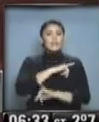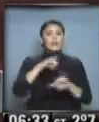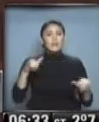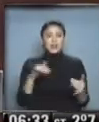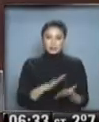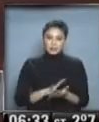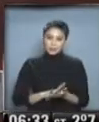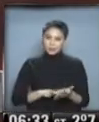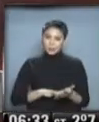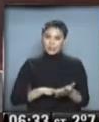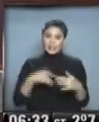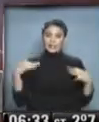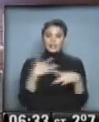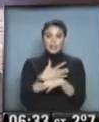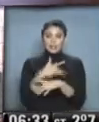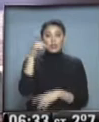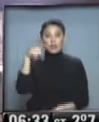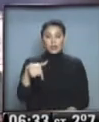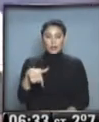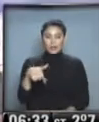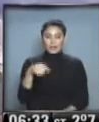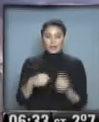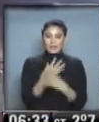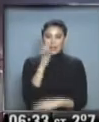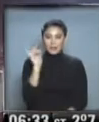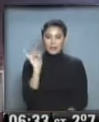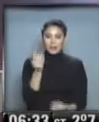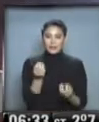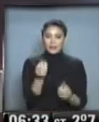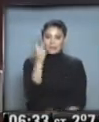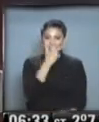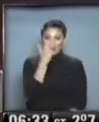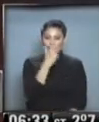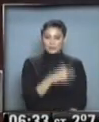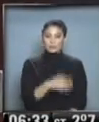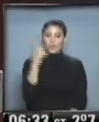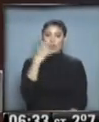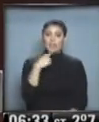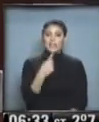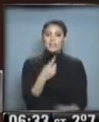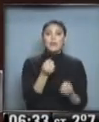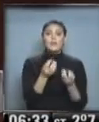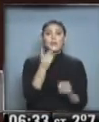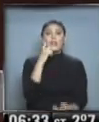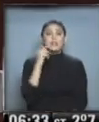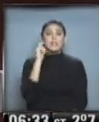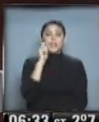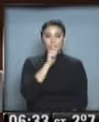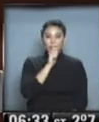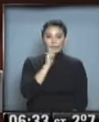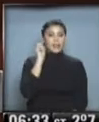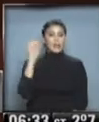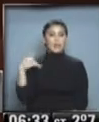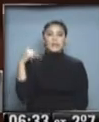informa el estado del tránsito en estos momentos, en esta mañana de miércoles. Hola, Hugo. ¿Qué tal? Muy buenos días, Maki y Gabriela. Una jornada